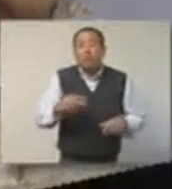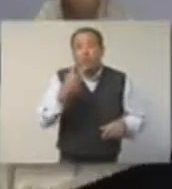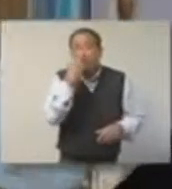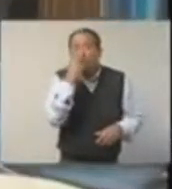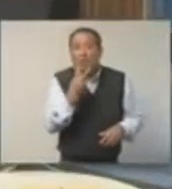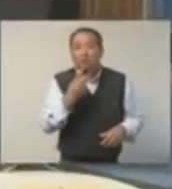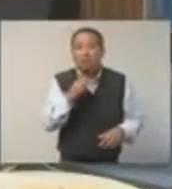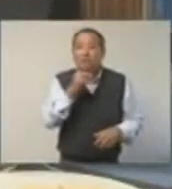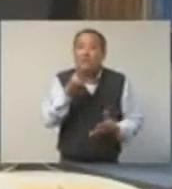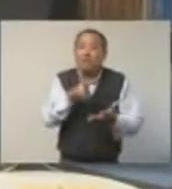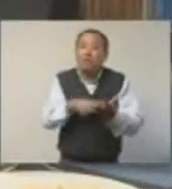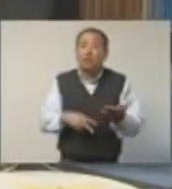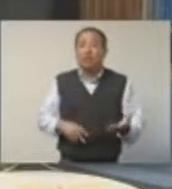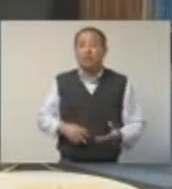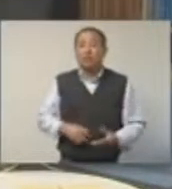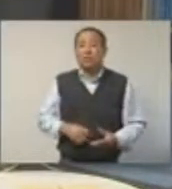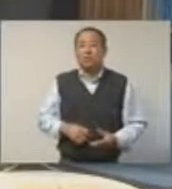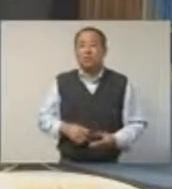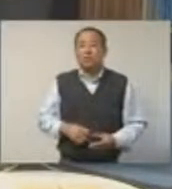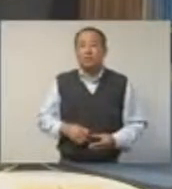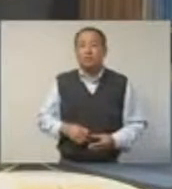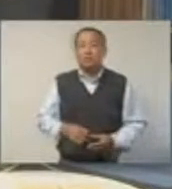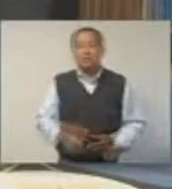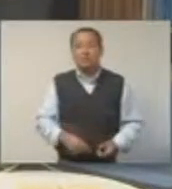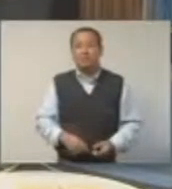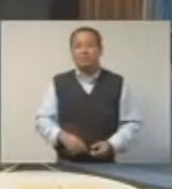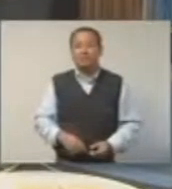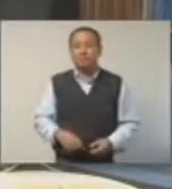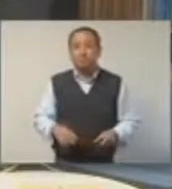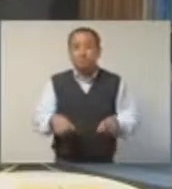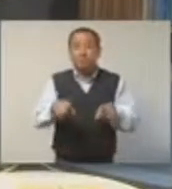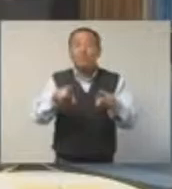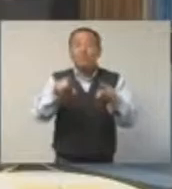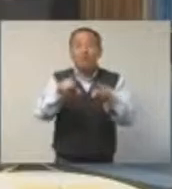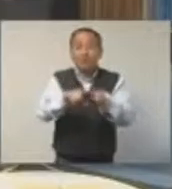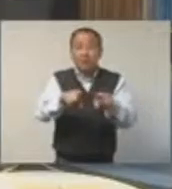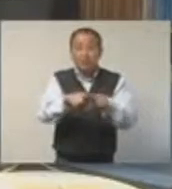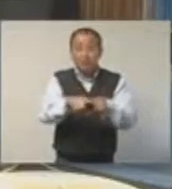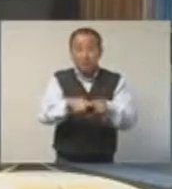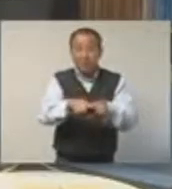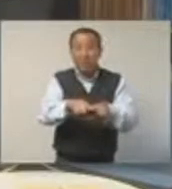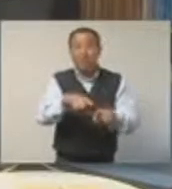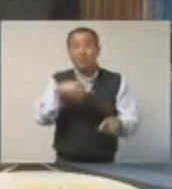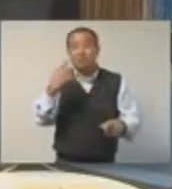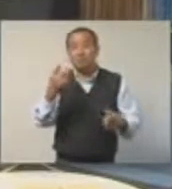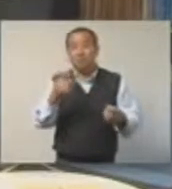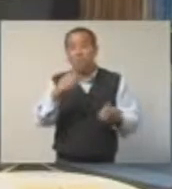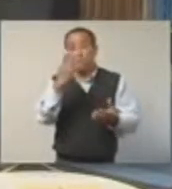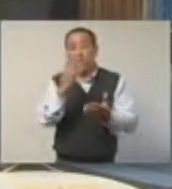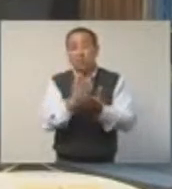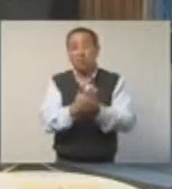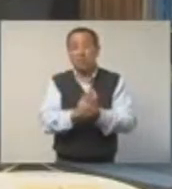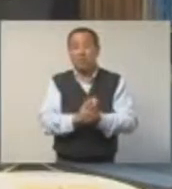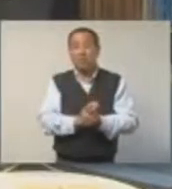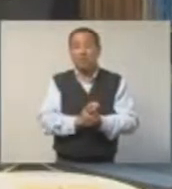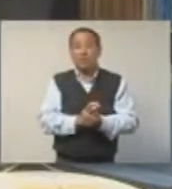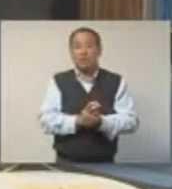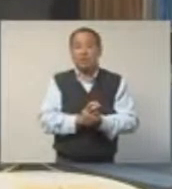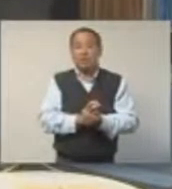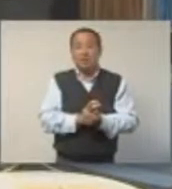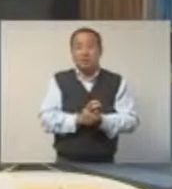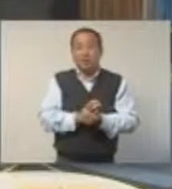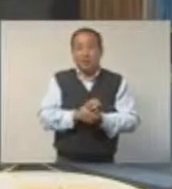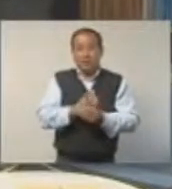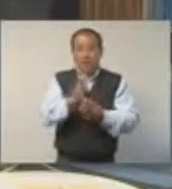leerlo, ¿no? Otro tema que también es un poco complejo es el tema de los ordenadores de cola. Si bien sirven para facilitar la atención